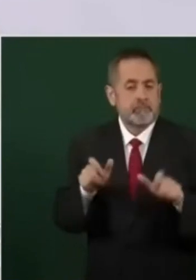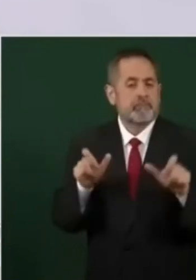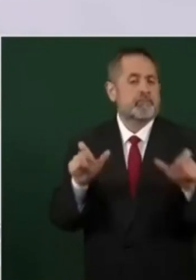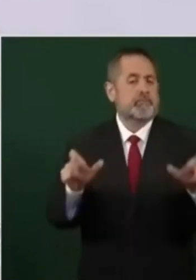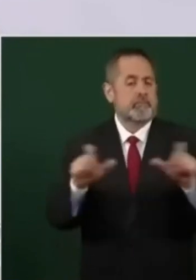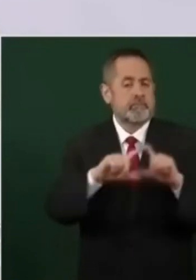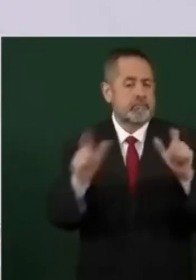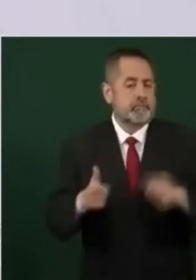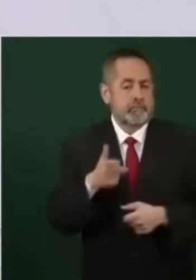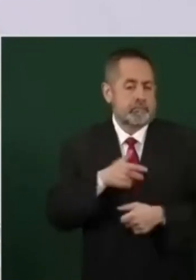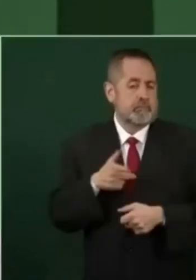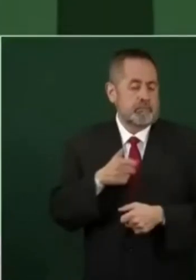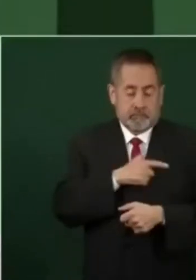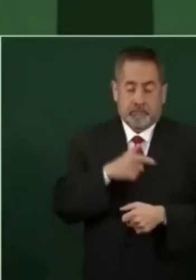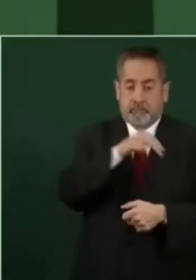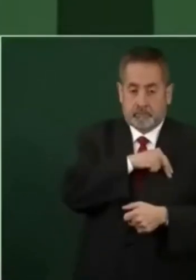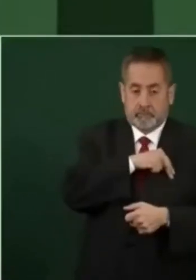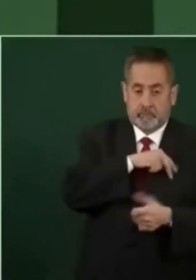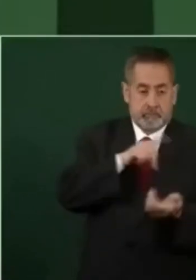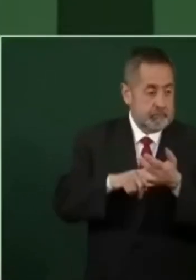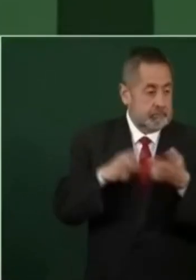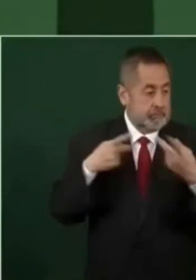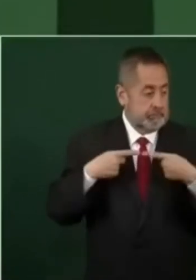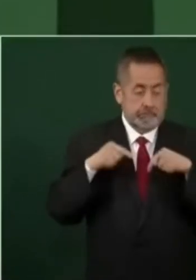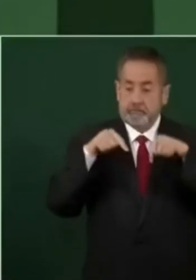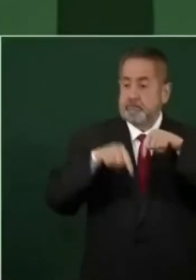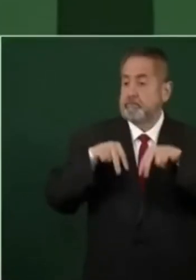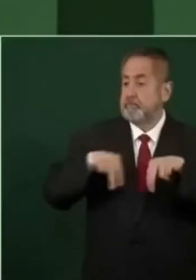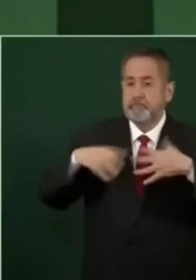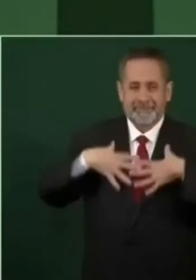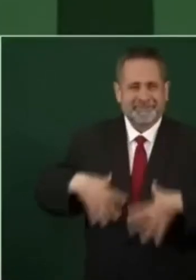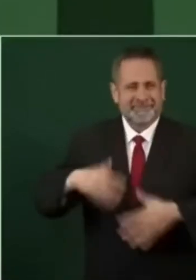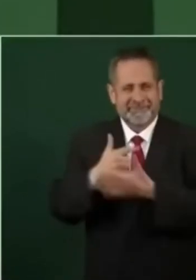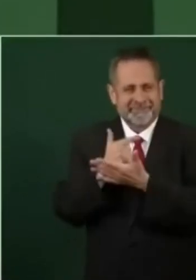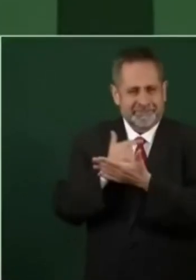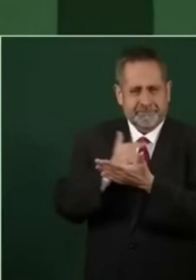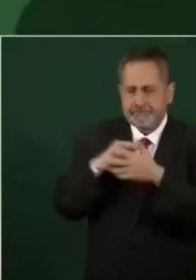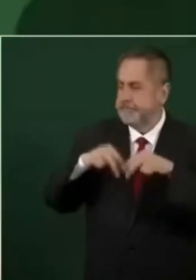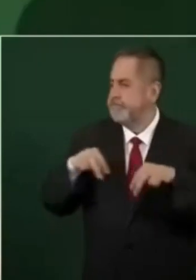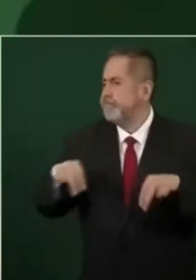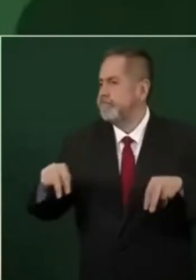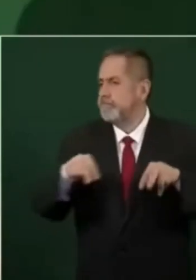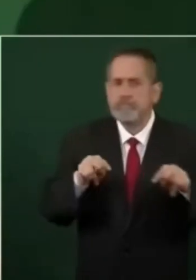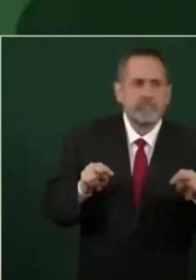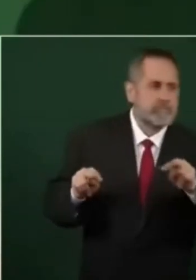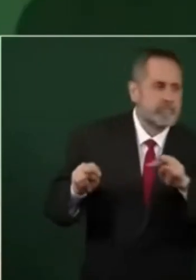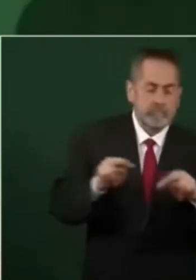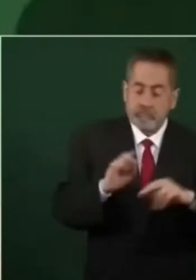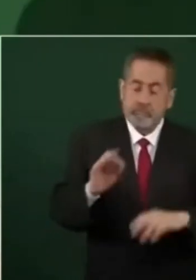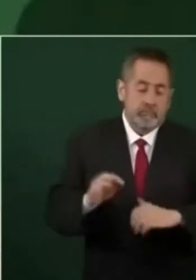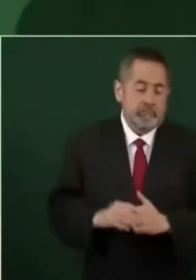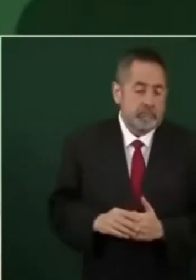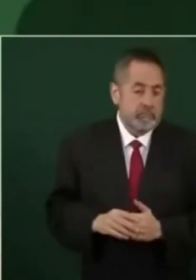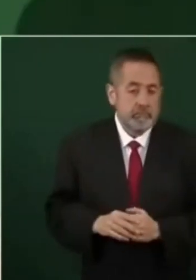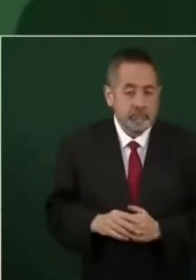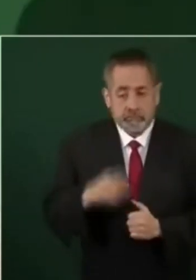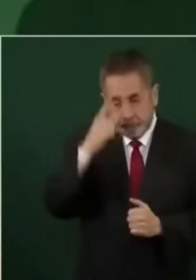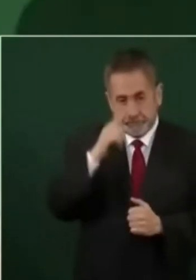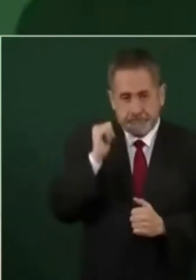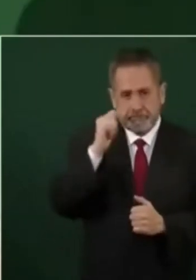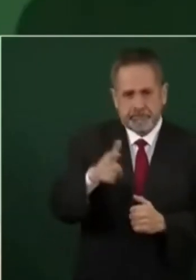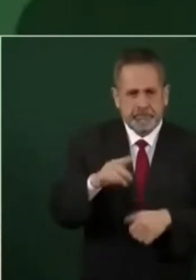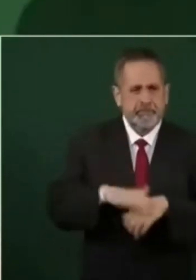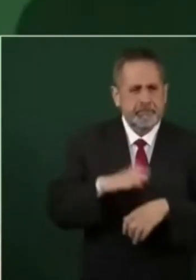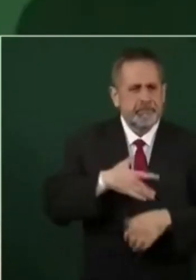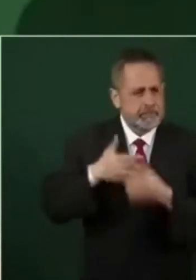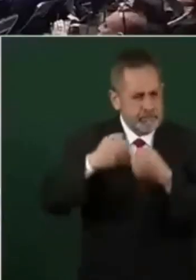transporte. Así es, Ilse, pues desde el jueves pasado, el 12 de enero, pues ya hemos visto estos elementos de la Guardia